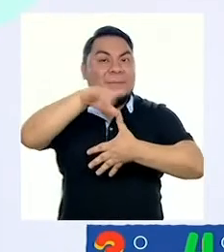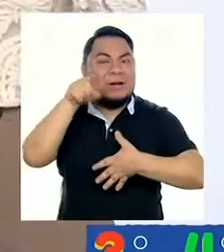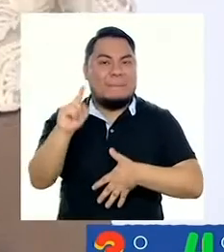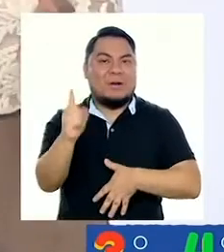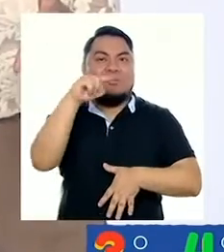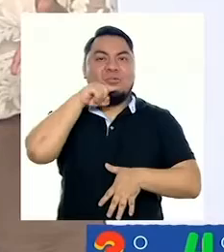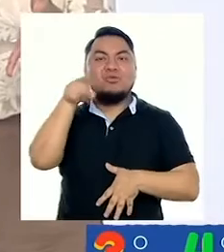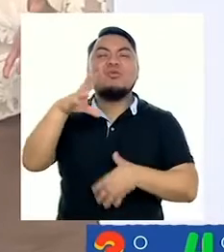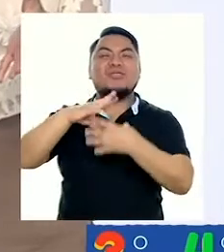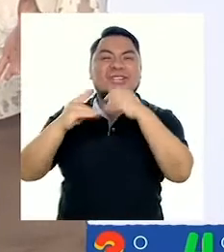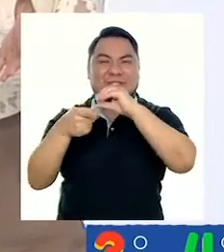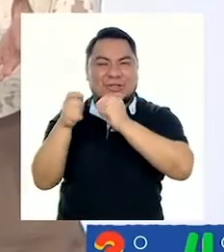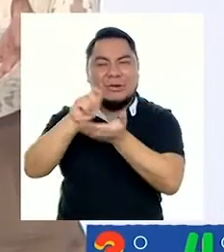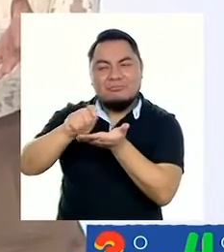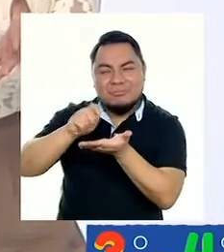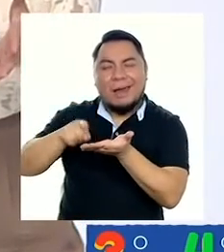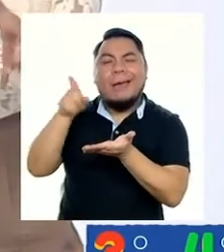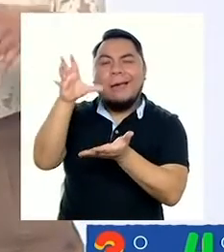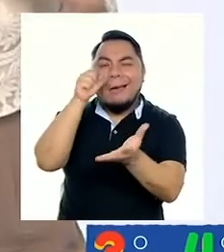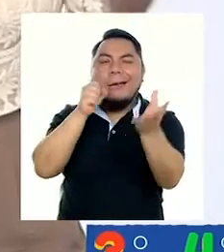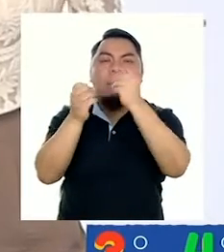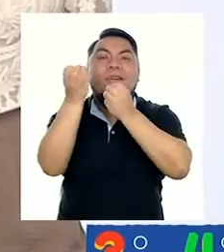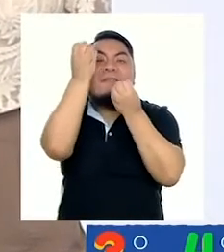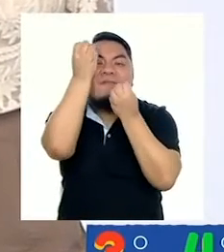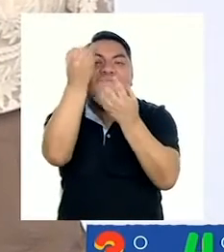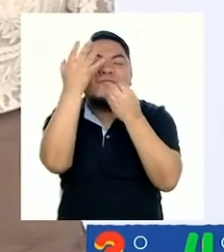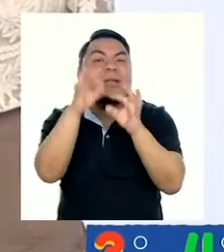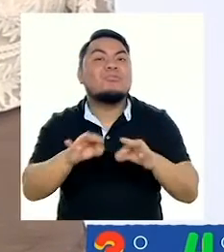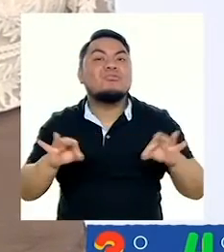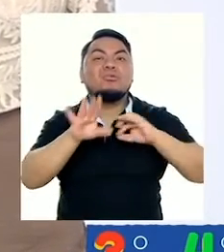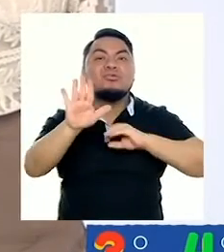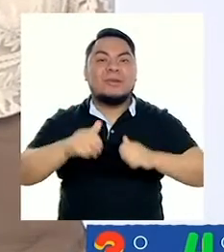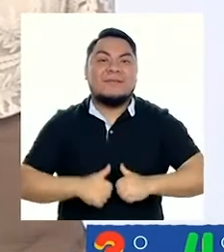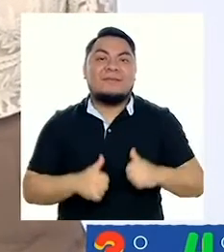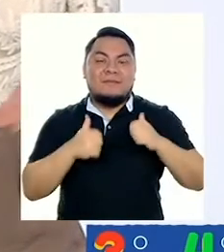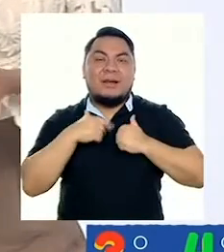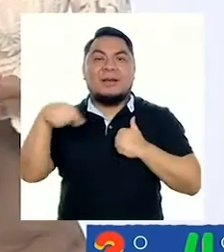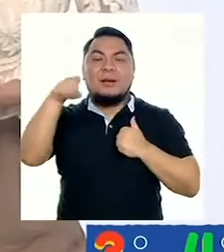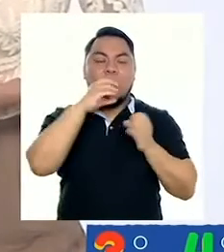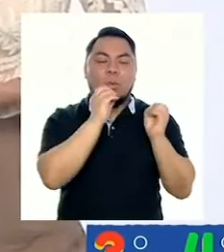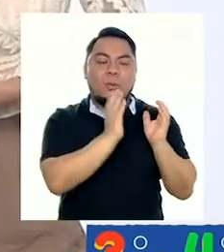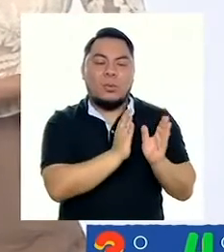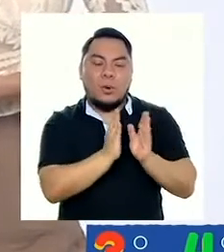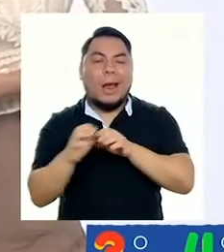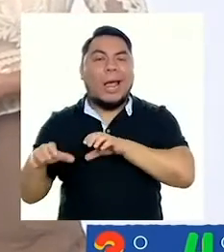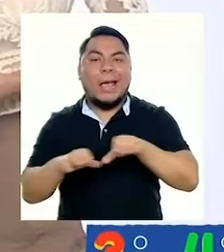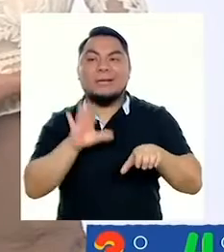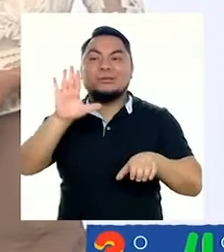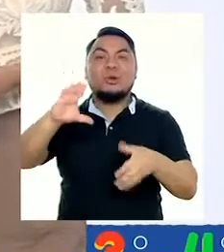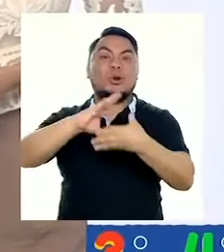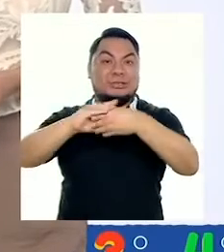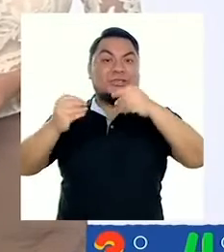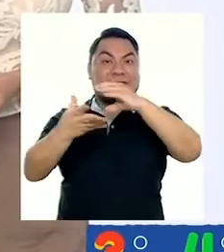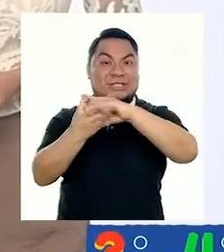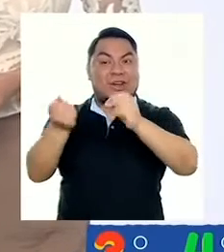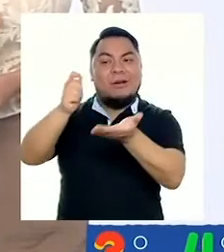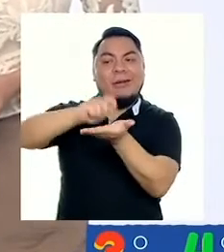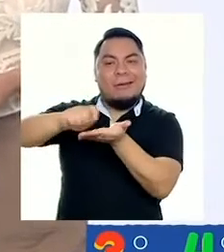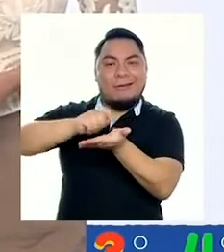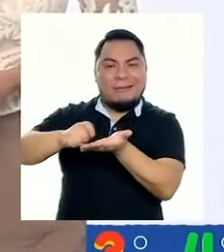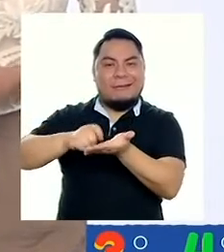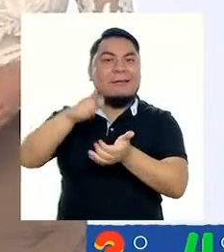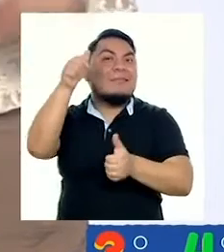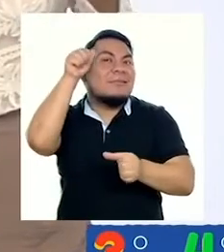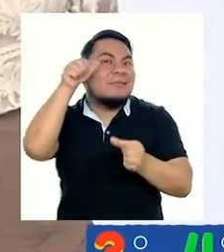del Sur. Ahí encontramos datos importantes sobre su vida que organizamos para realizar su biografía. ¿Recuerdan